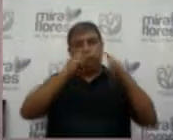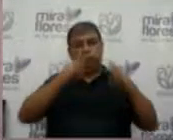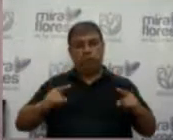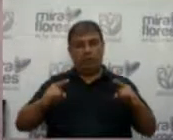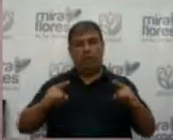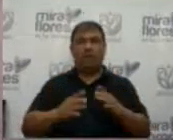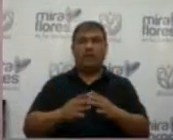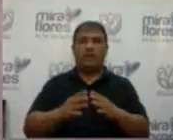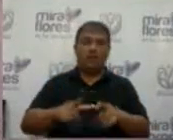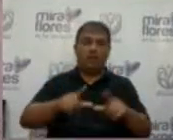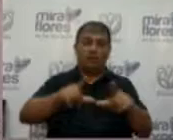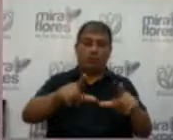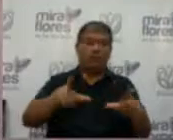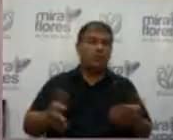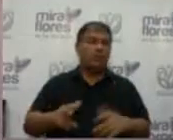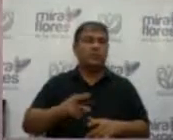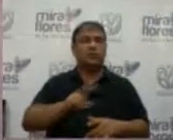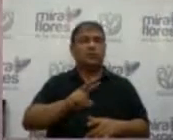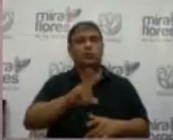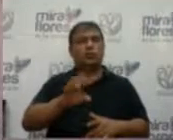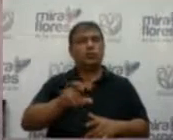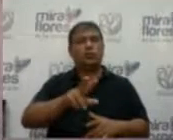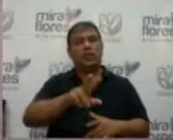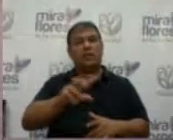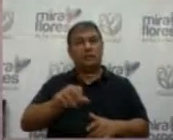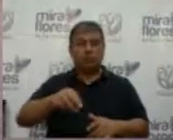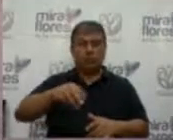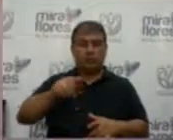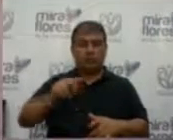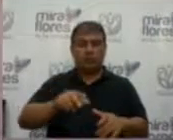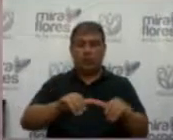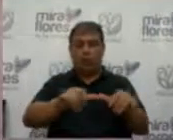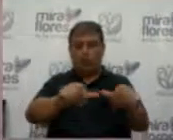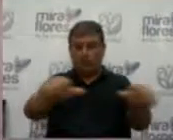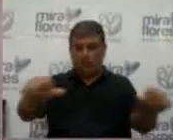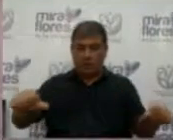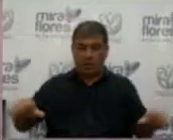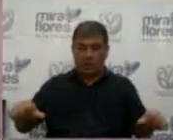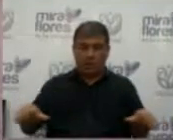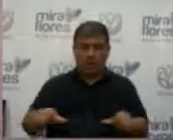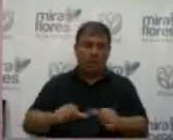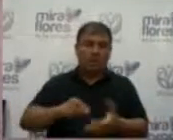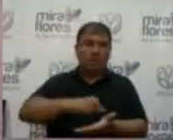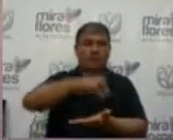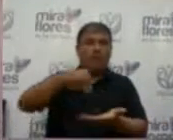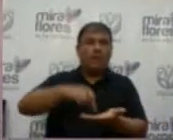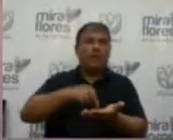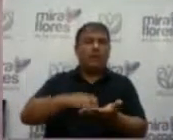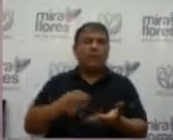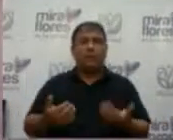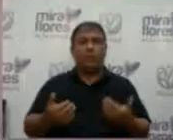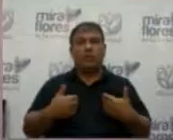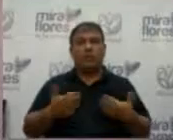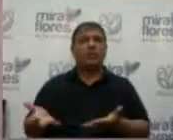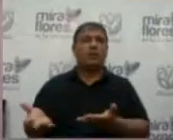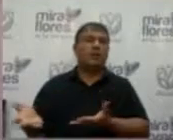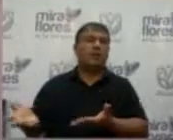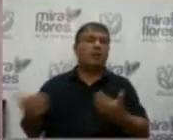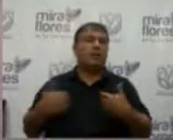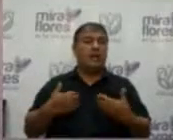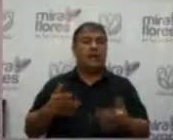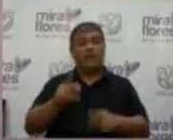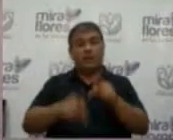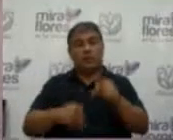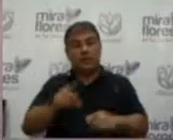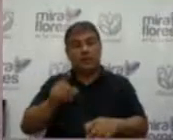en un espacio entre 200 y 300 metros cuadrados en la superficie del parque, que podrían albergar a personas